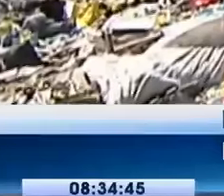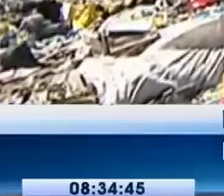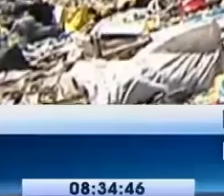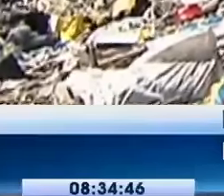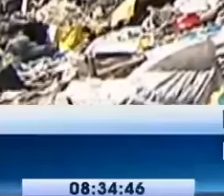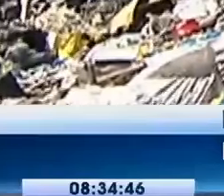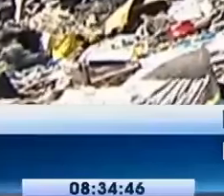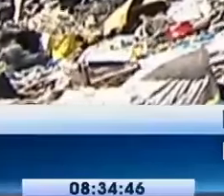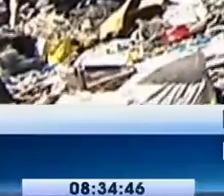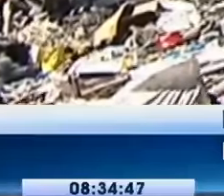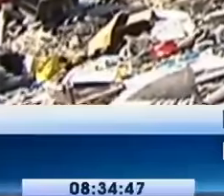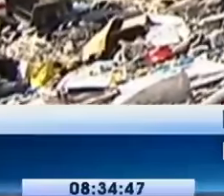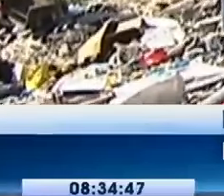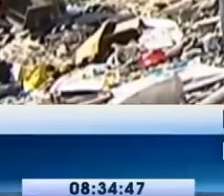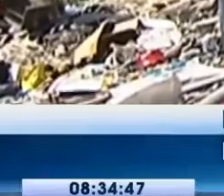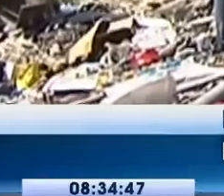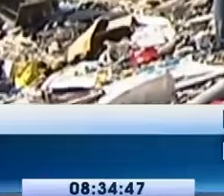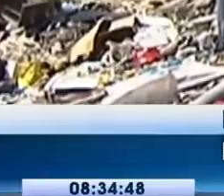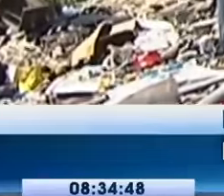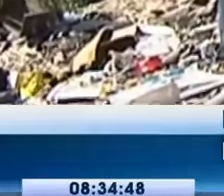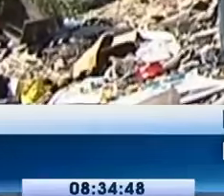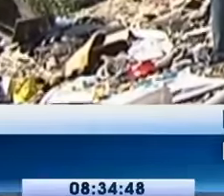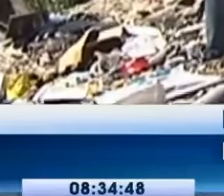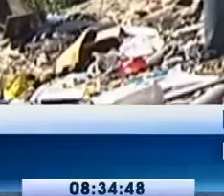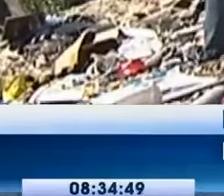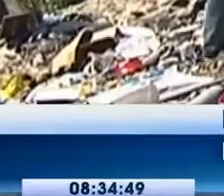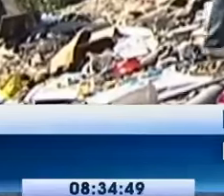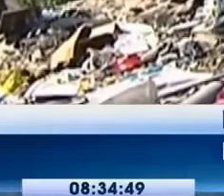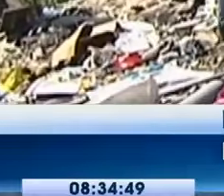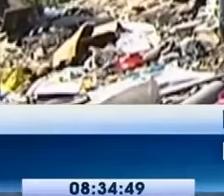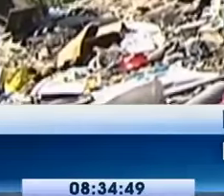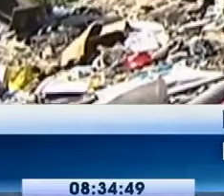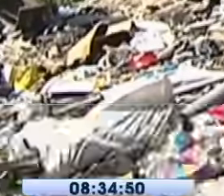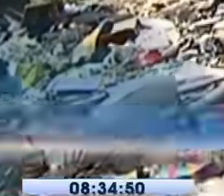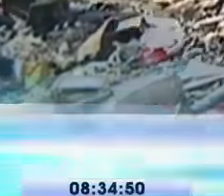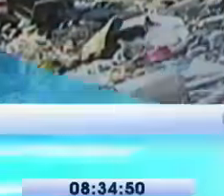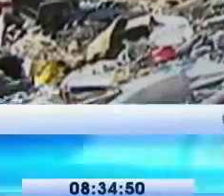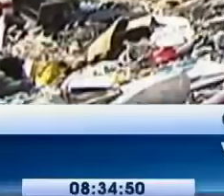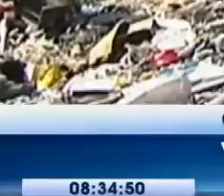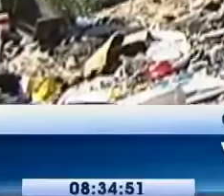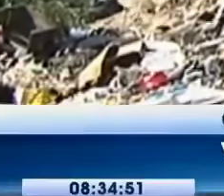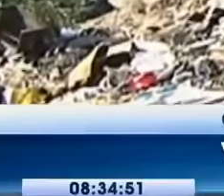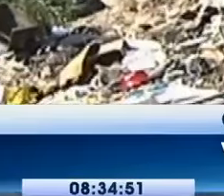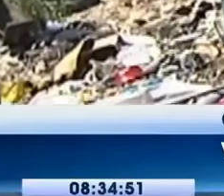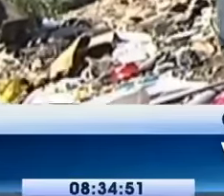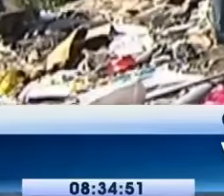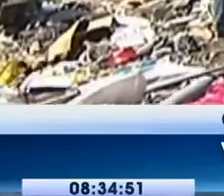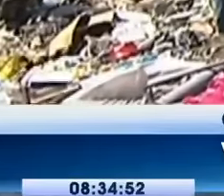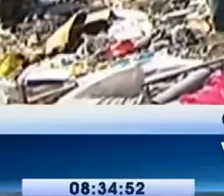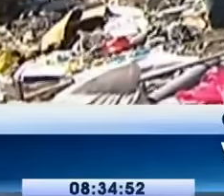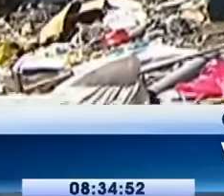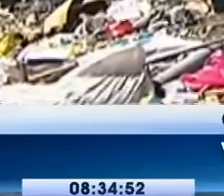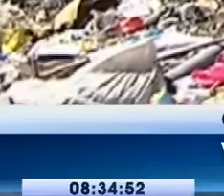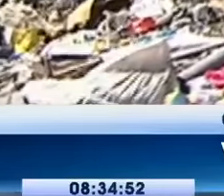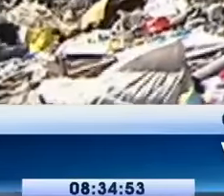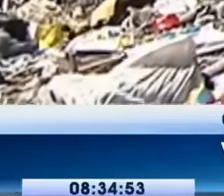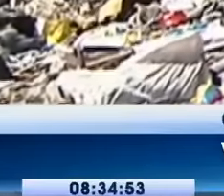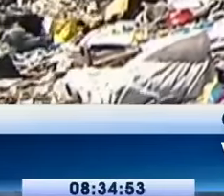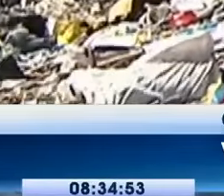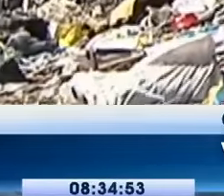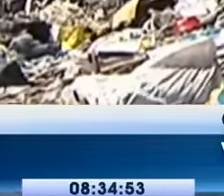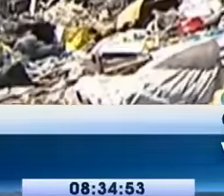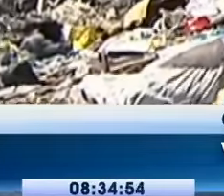las dispone el municipio de Guayaquil, que es el ente sancionador, es el fiscalizador, y las multas van desde